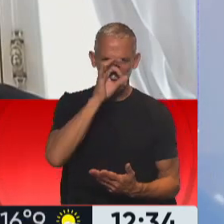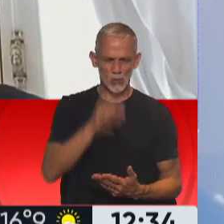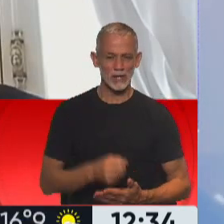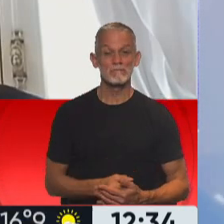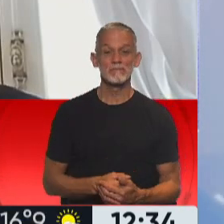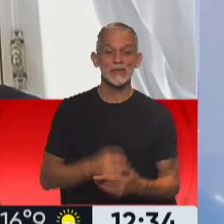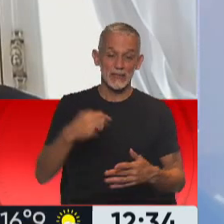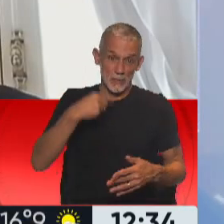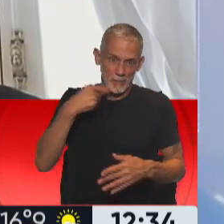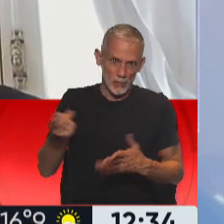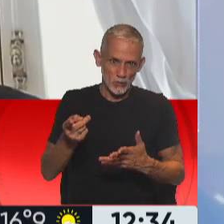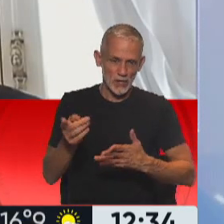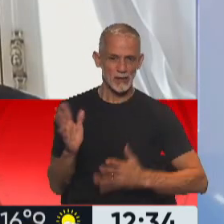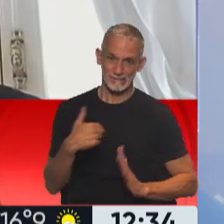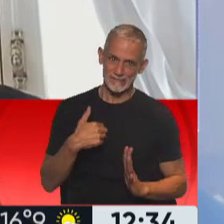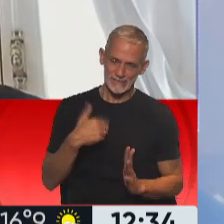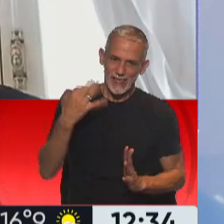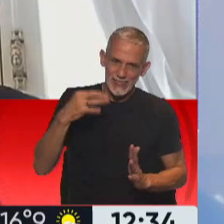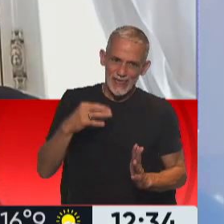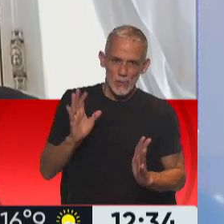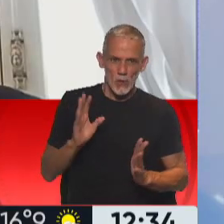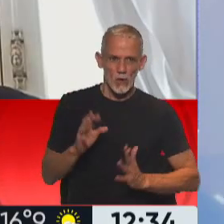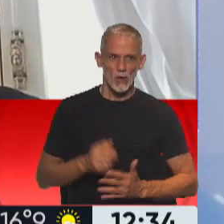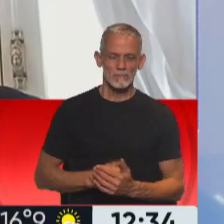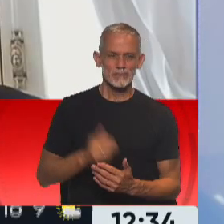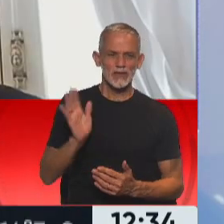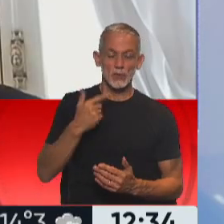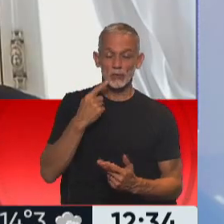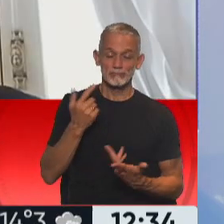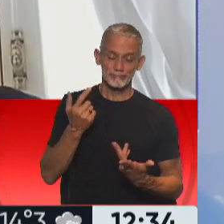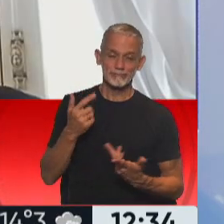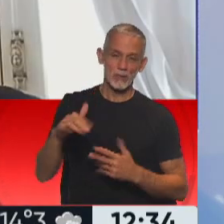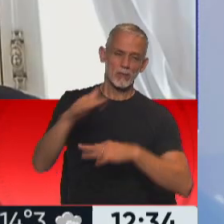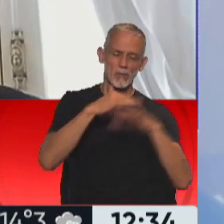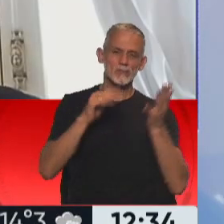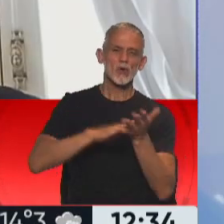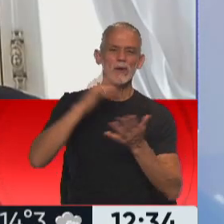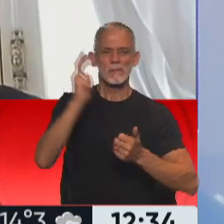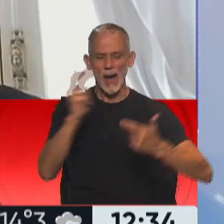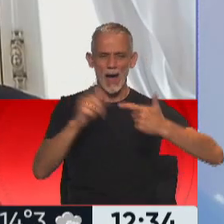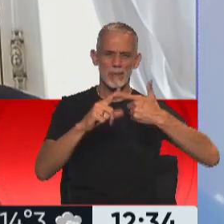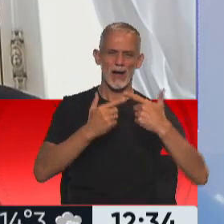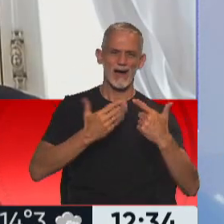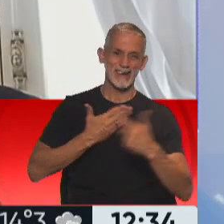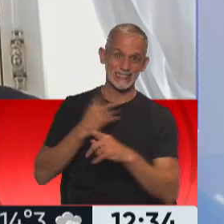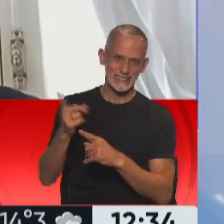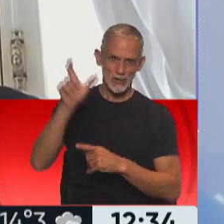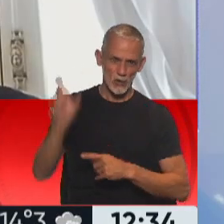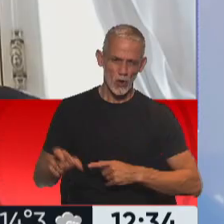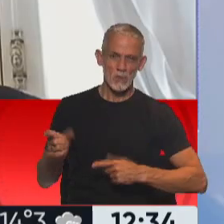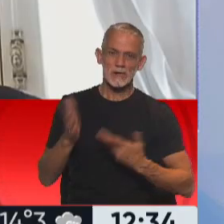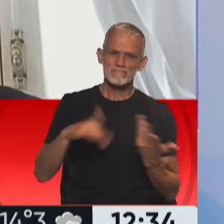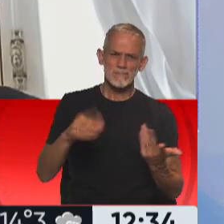estoy tentado, porque la verdad que todos hablamos del Papa, todos hablamos de Francisco, pero pocos